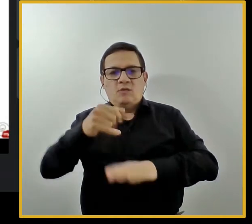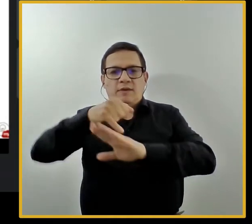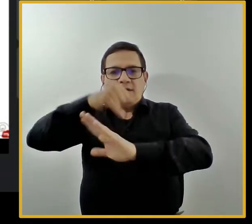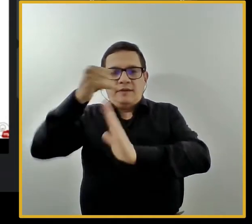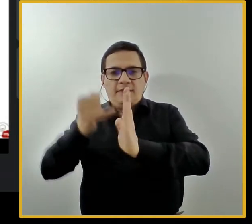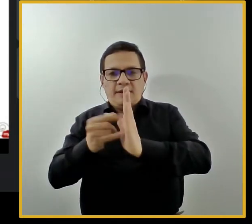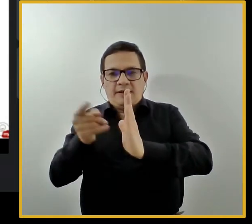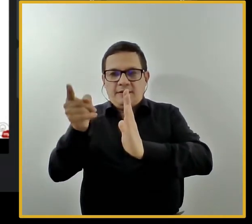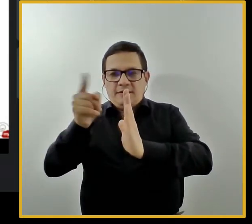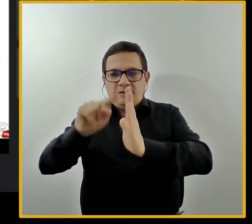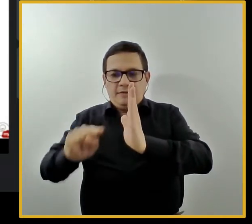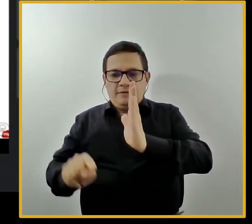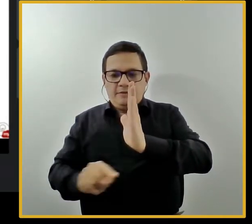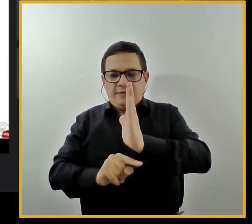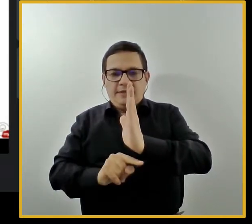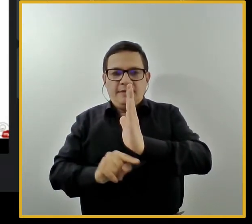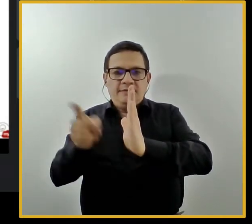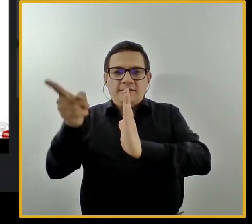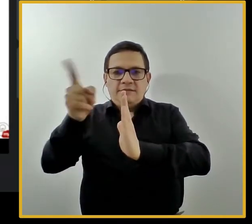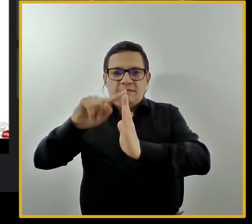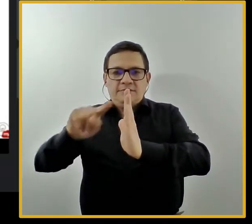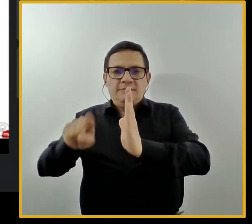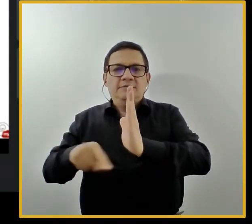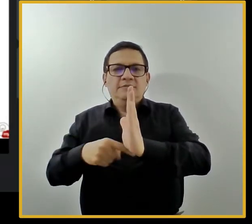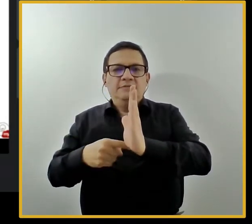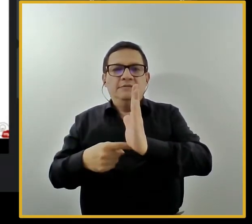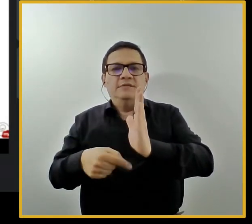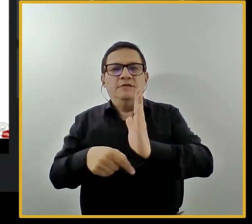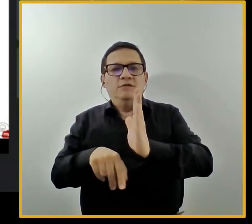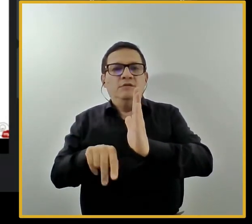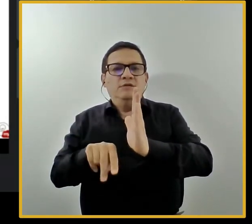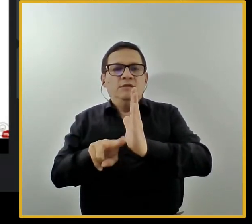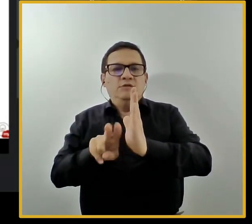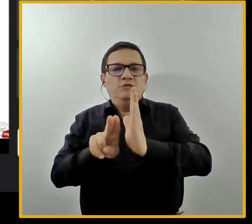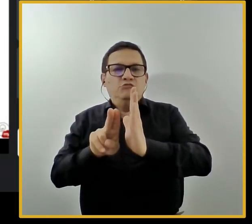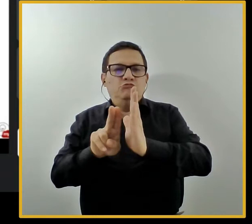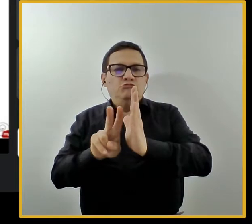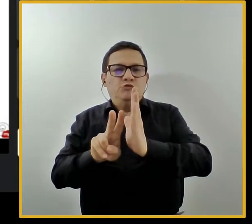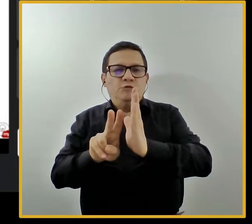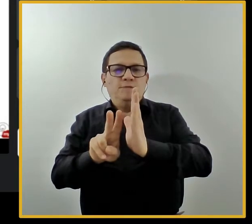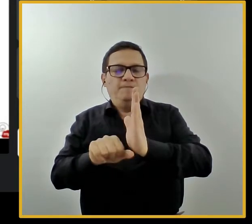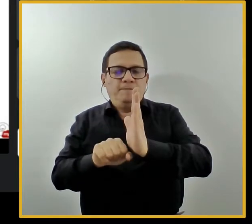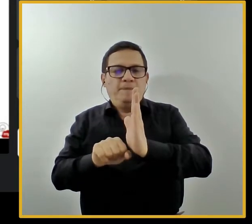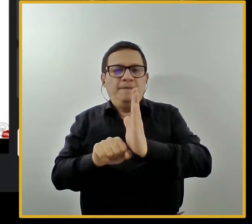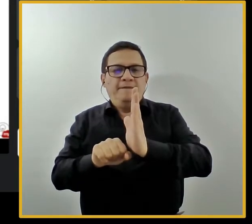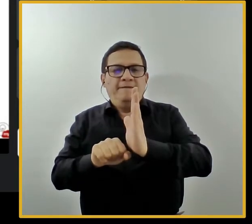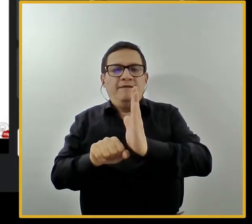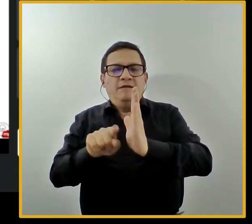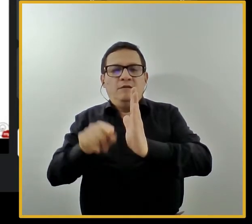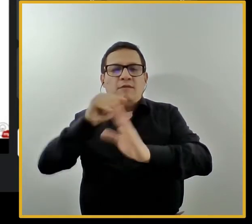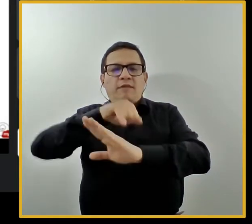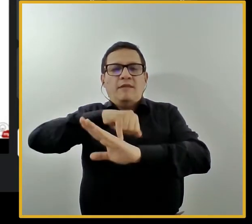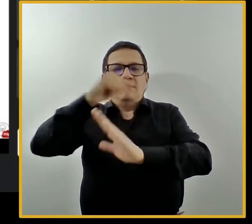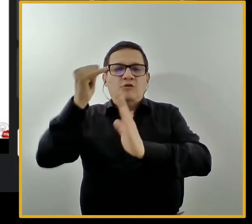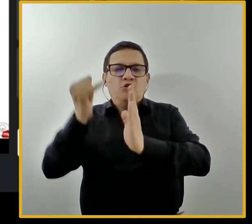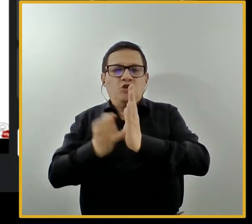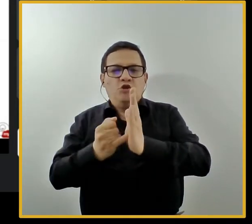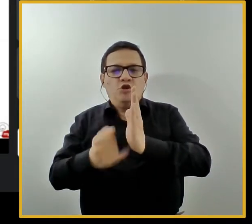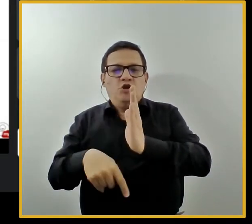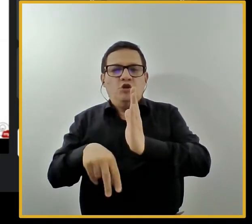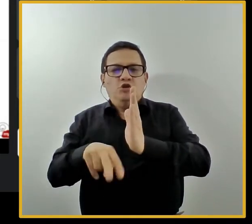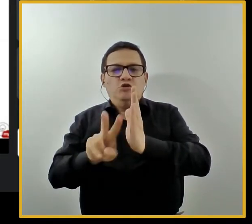de las propiedades puedo sacar allí esa constante y me queda la integral